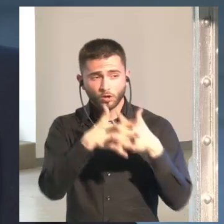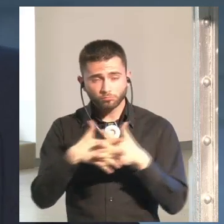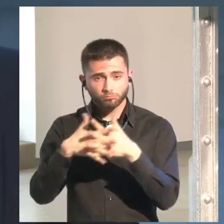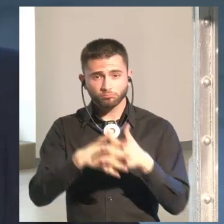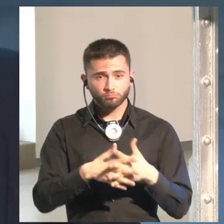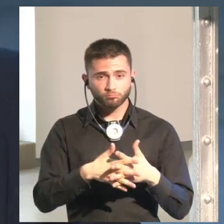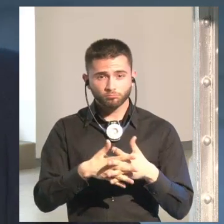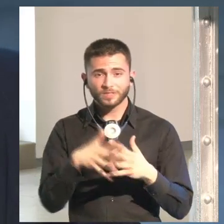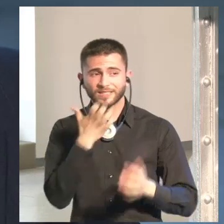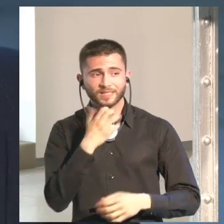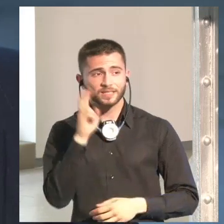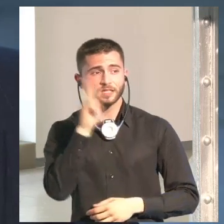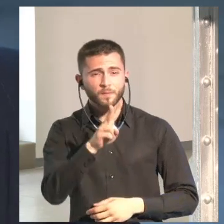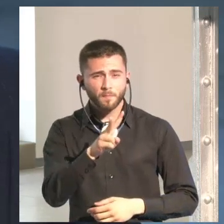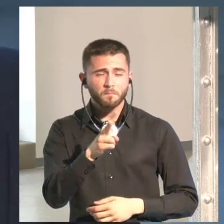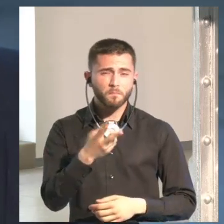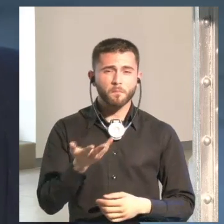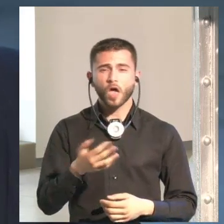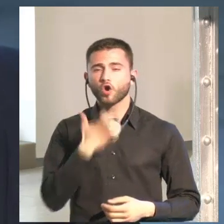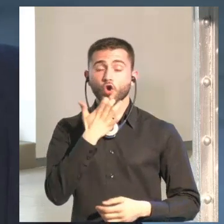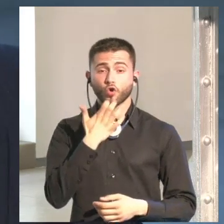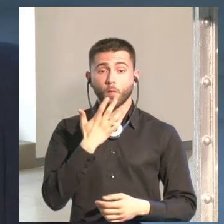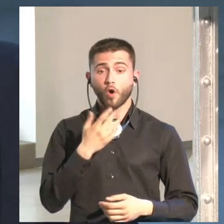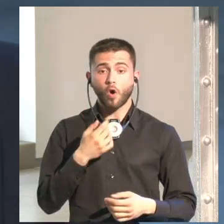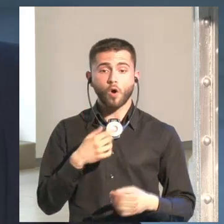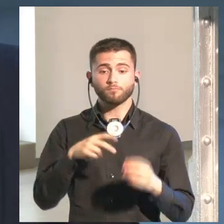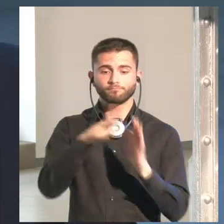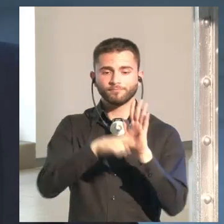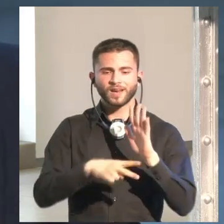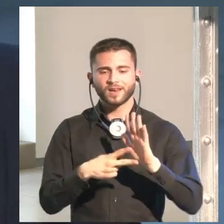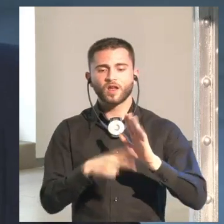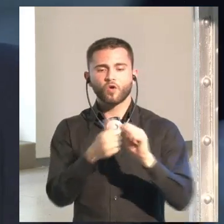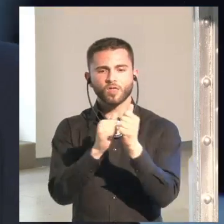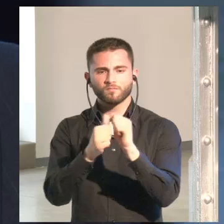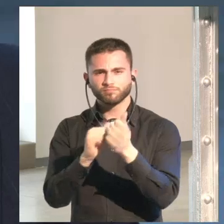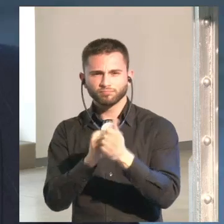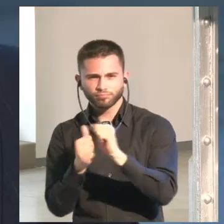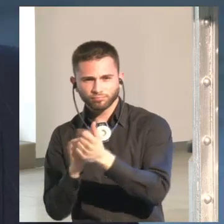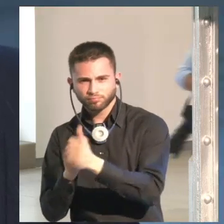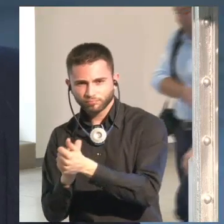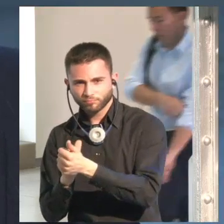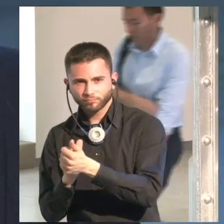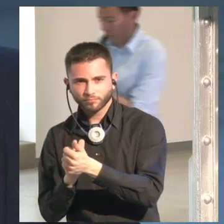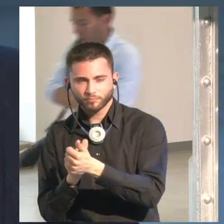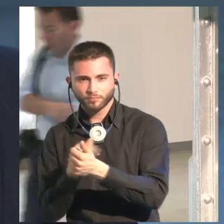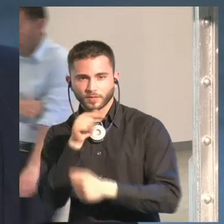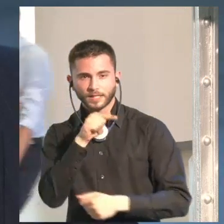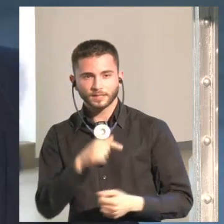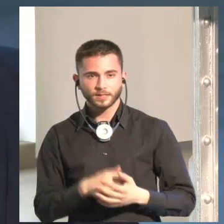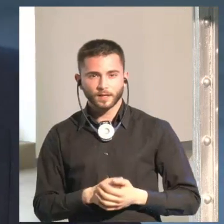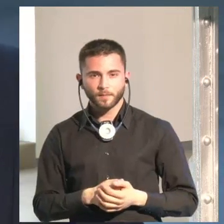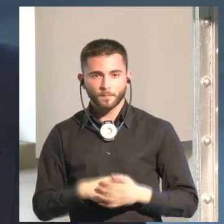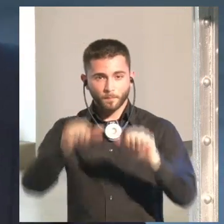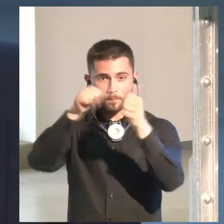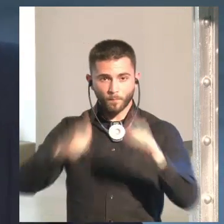ve como un bastión de la desregulación de cara al futuro, yo creo que este modelo de